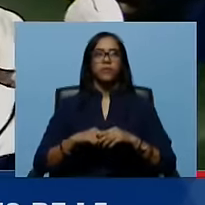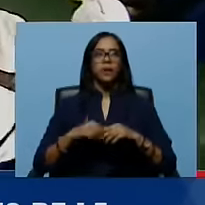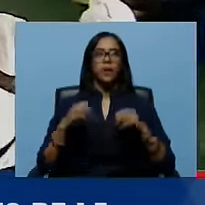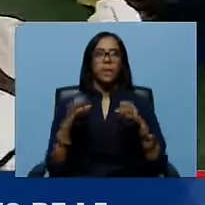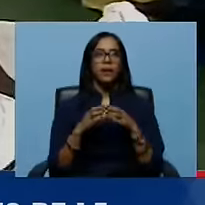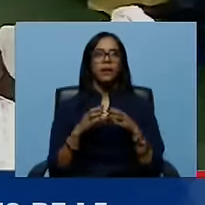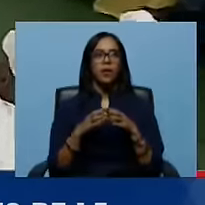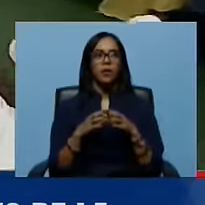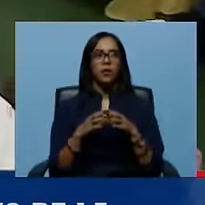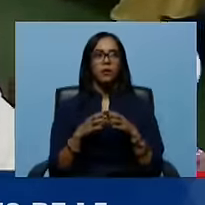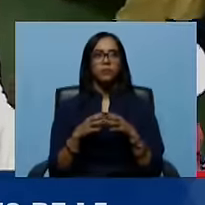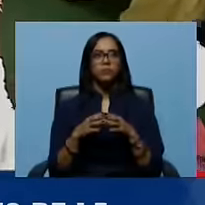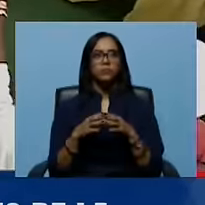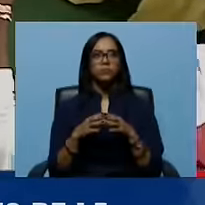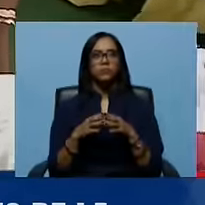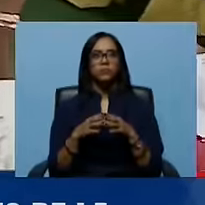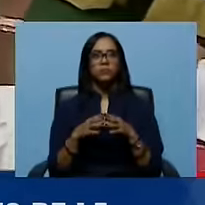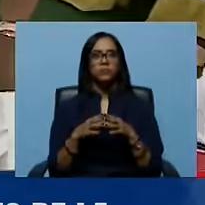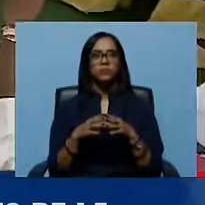Compañero